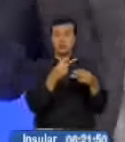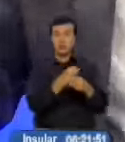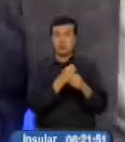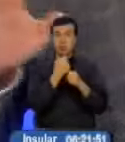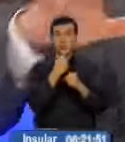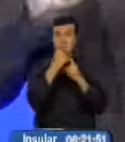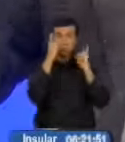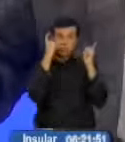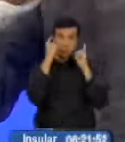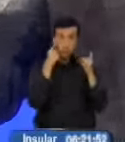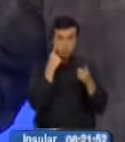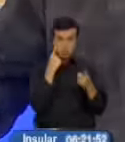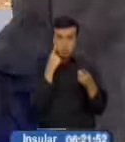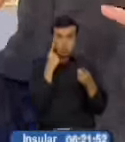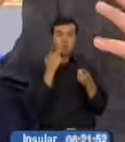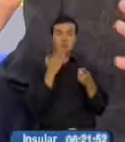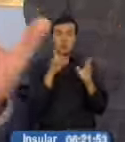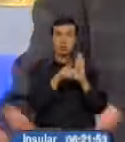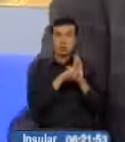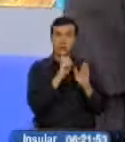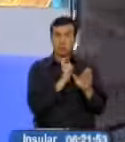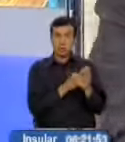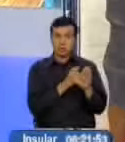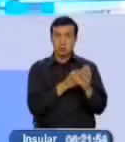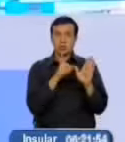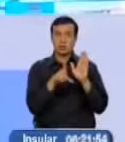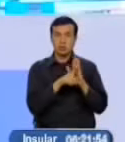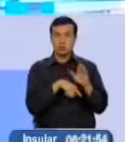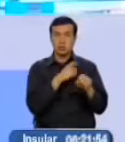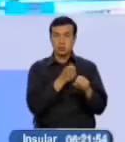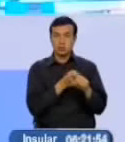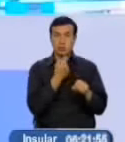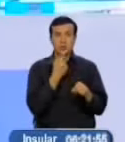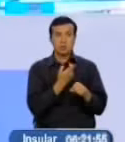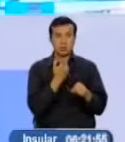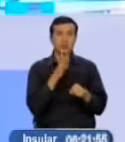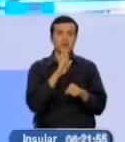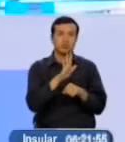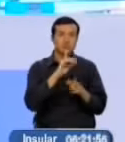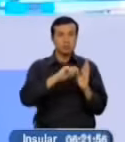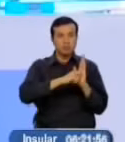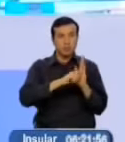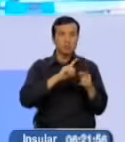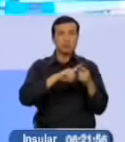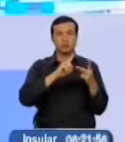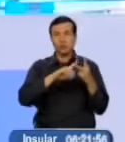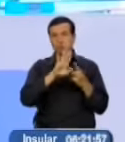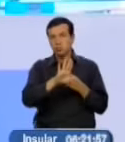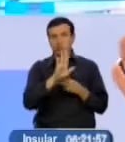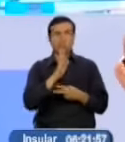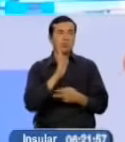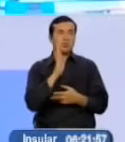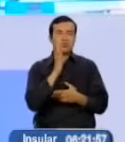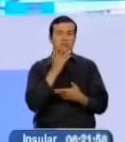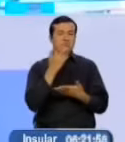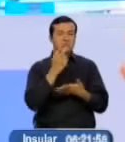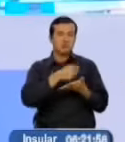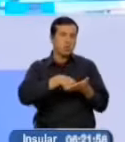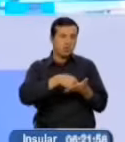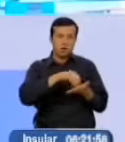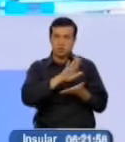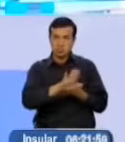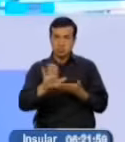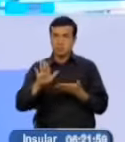están reguladas y están bajo una ley específica. Bajo una ley específica, manejan sus pólizas, sus coberturas y hay un segmento también,